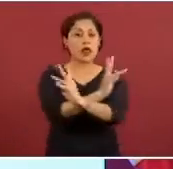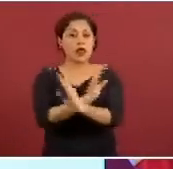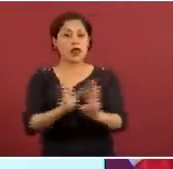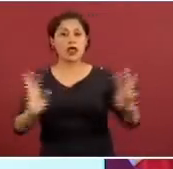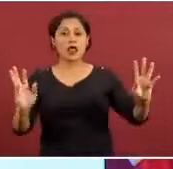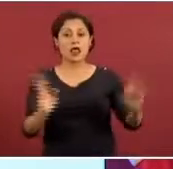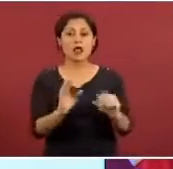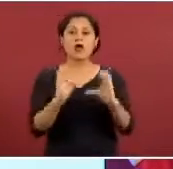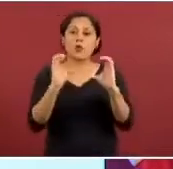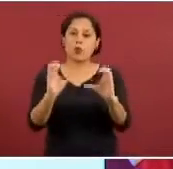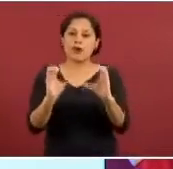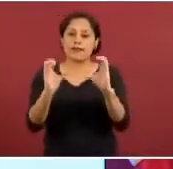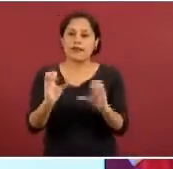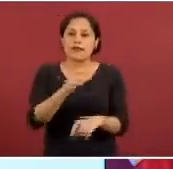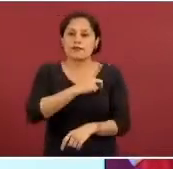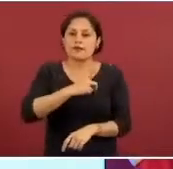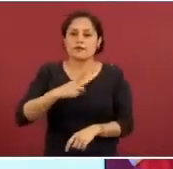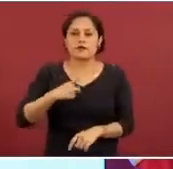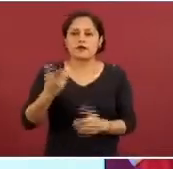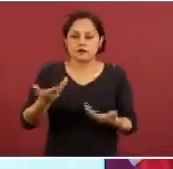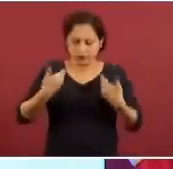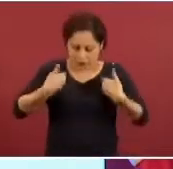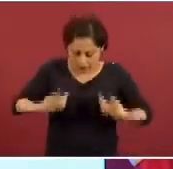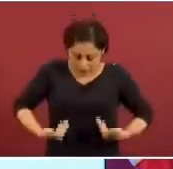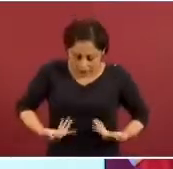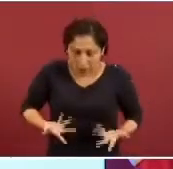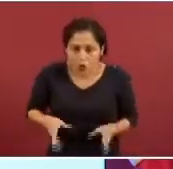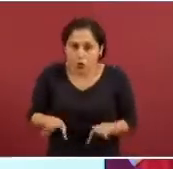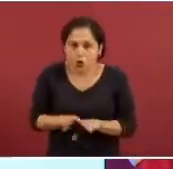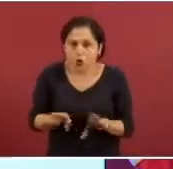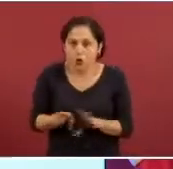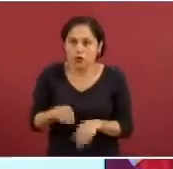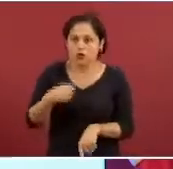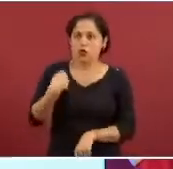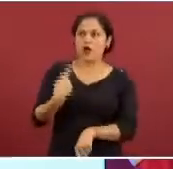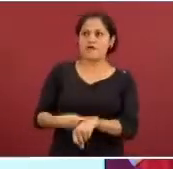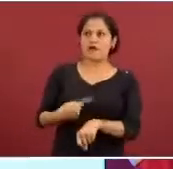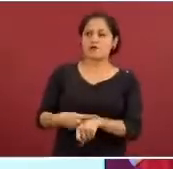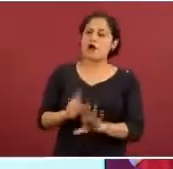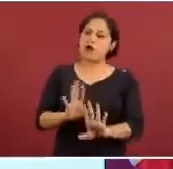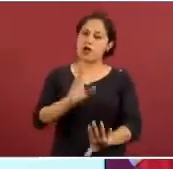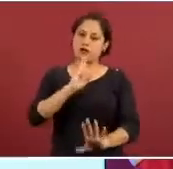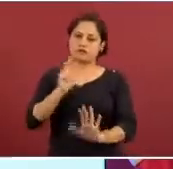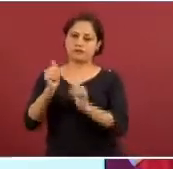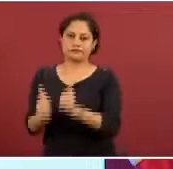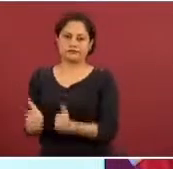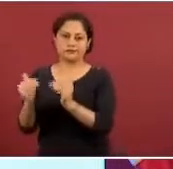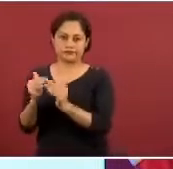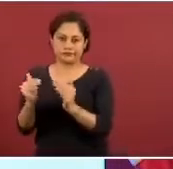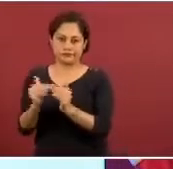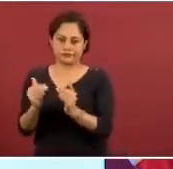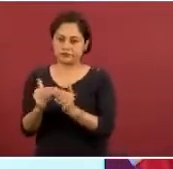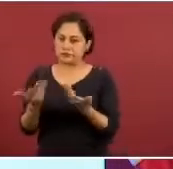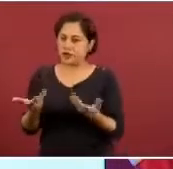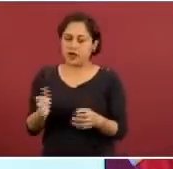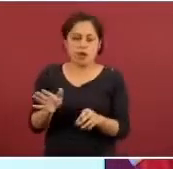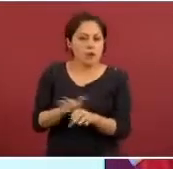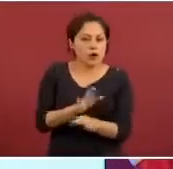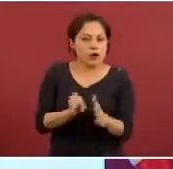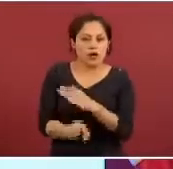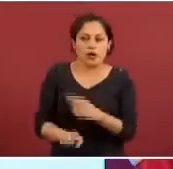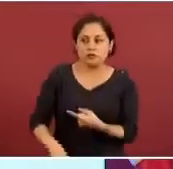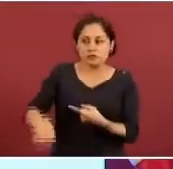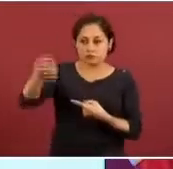tienen mayor vulnerabilidad a complicarse. Hemos dicho una y otra vez cuáles son estas condiciones: adulto mayor,